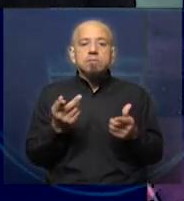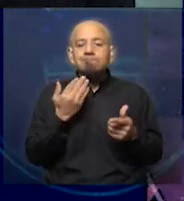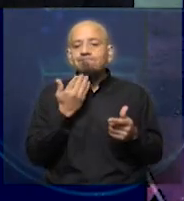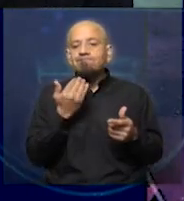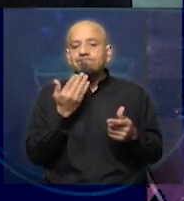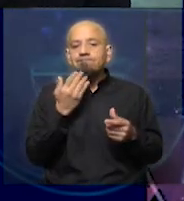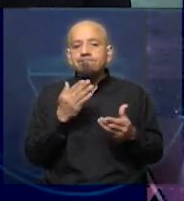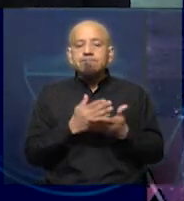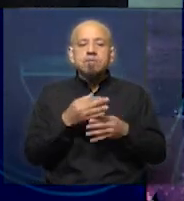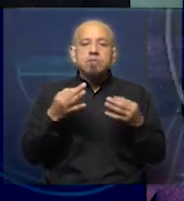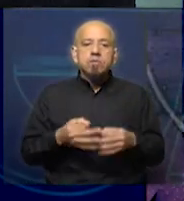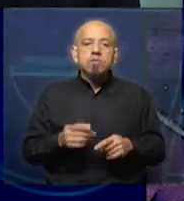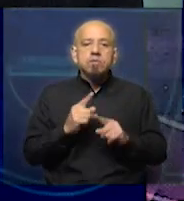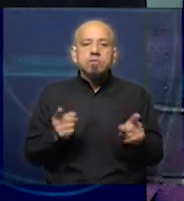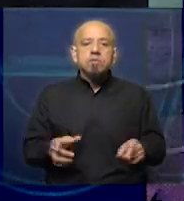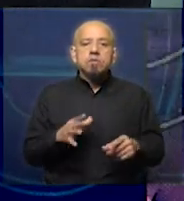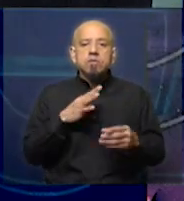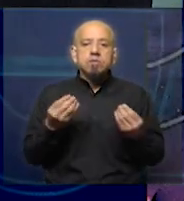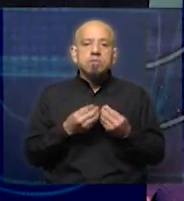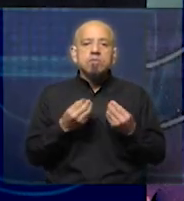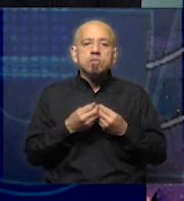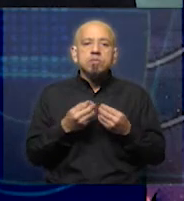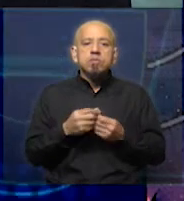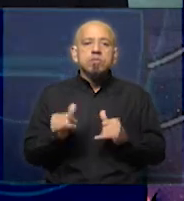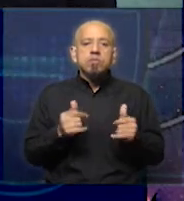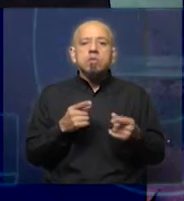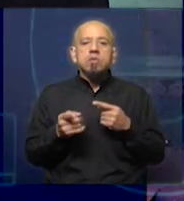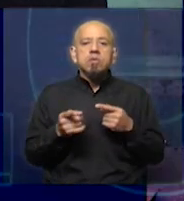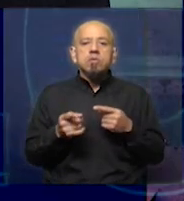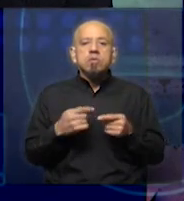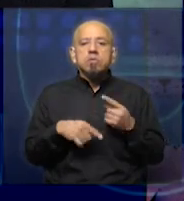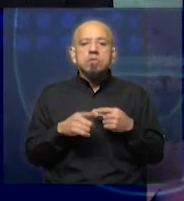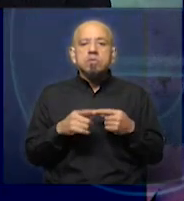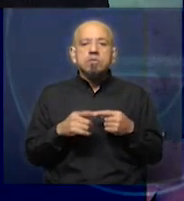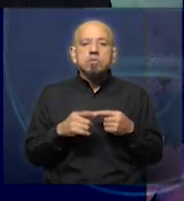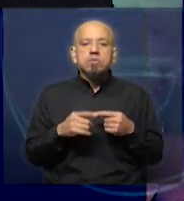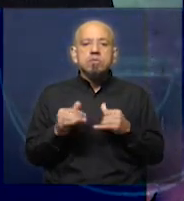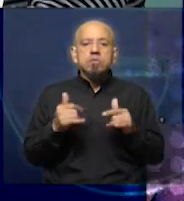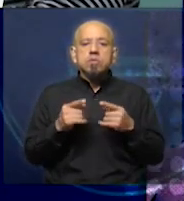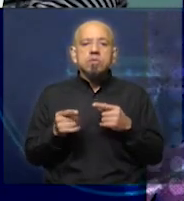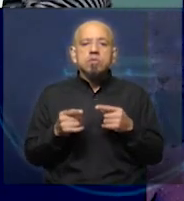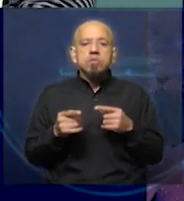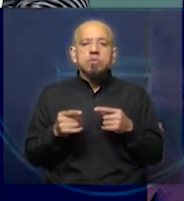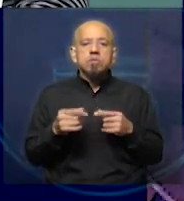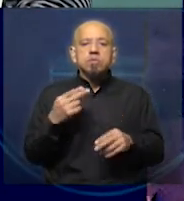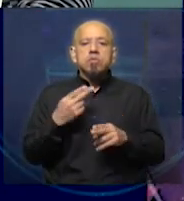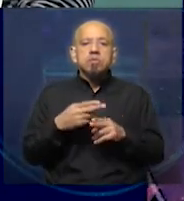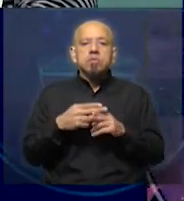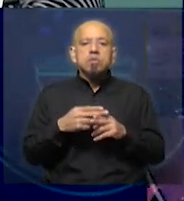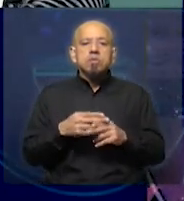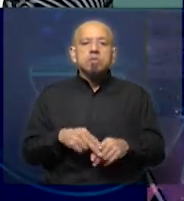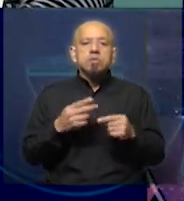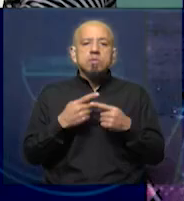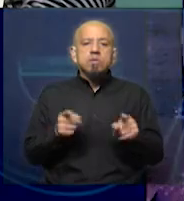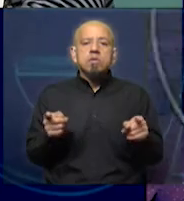porque y así con un montón de juegos que hemos visto que tienen como paralelos con juegos. Sí, tienen nombres distintos, pero en realidad vienen de